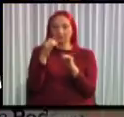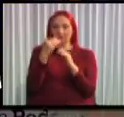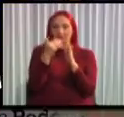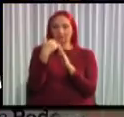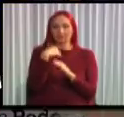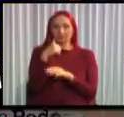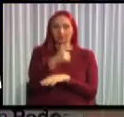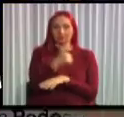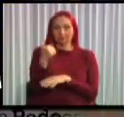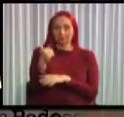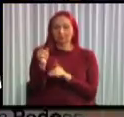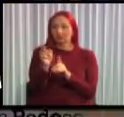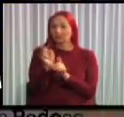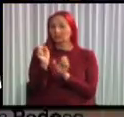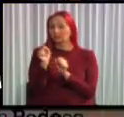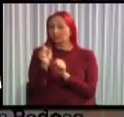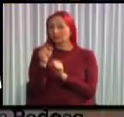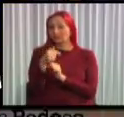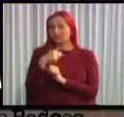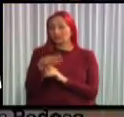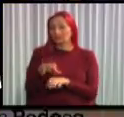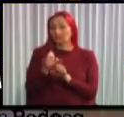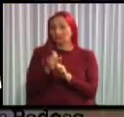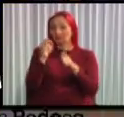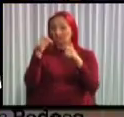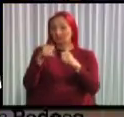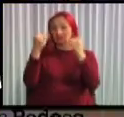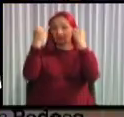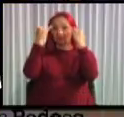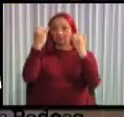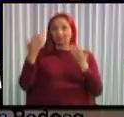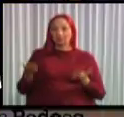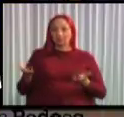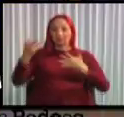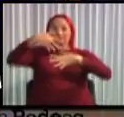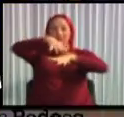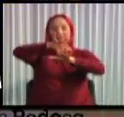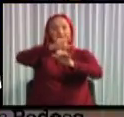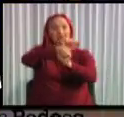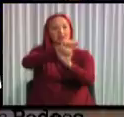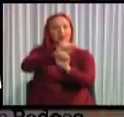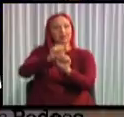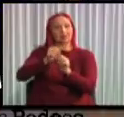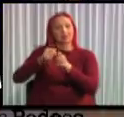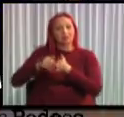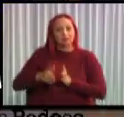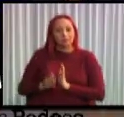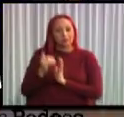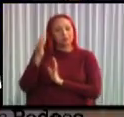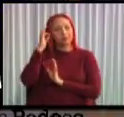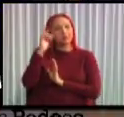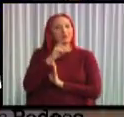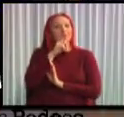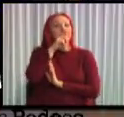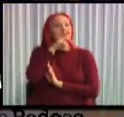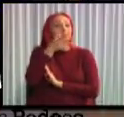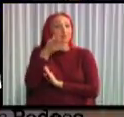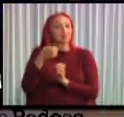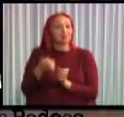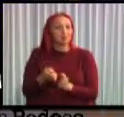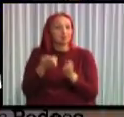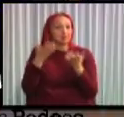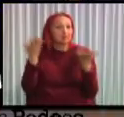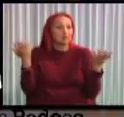otra dimensión, ustedes y yo hoy tomemos esas ideas y las implementemos con los hijos para que realmente